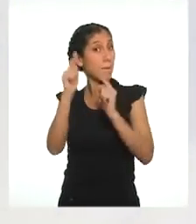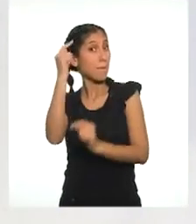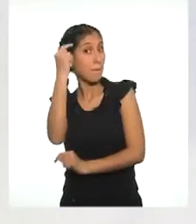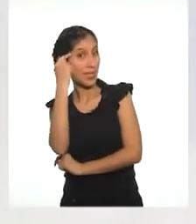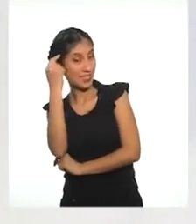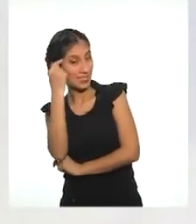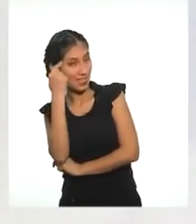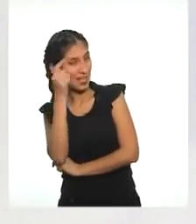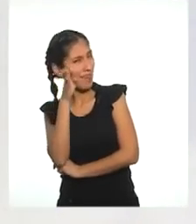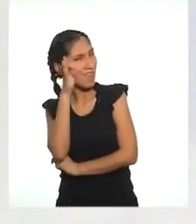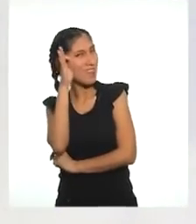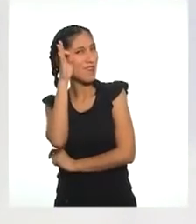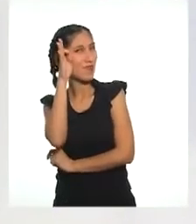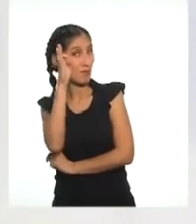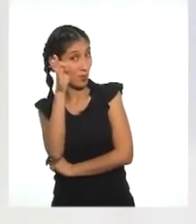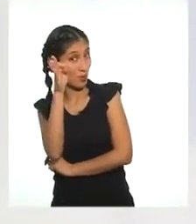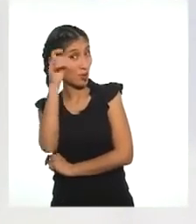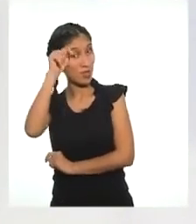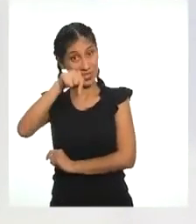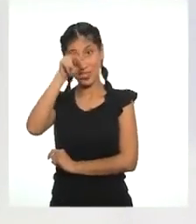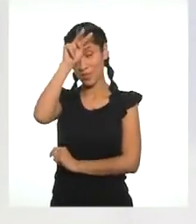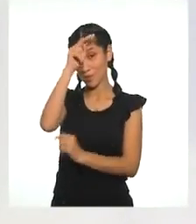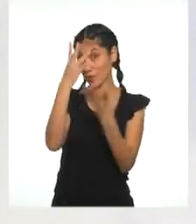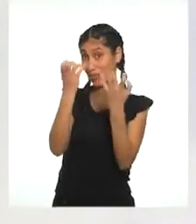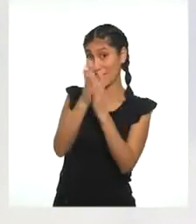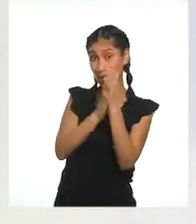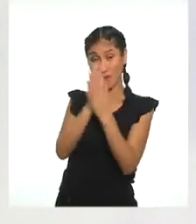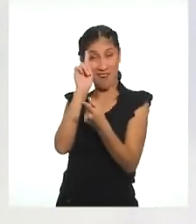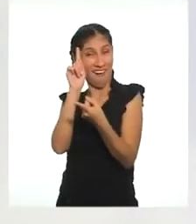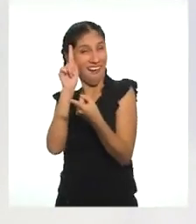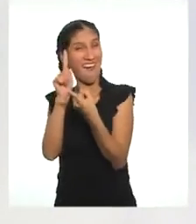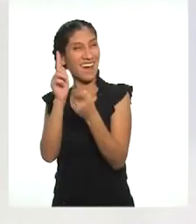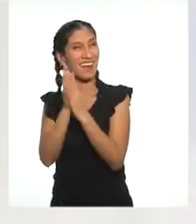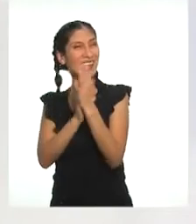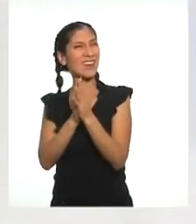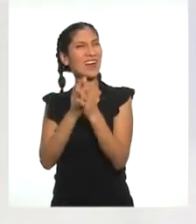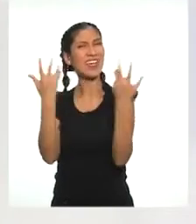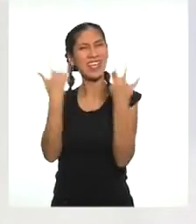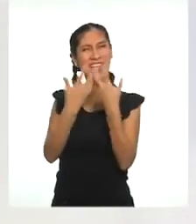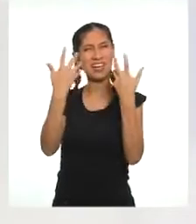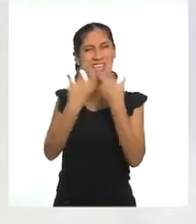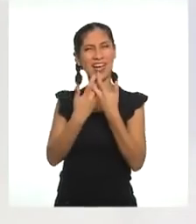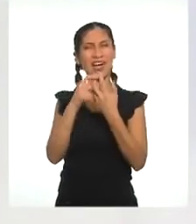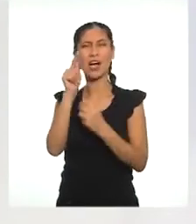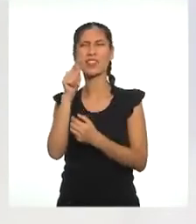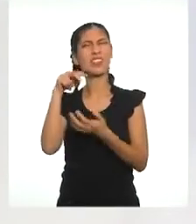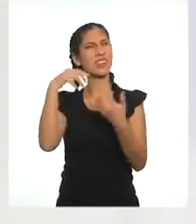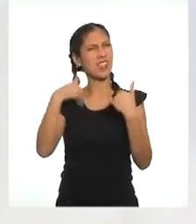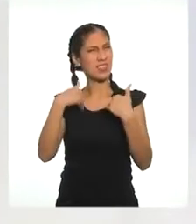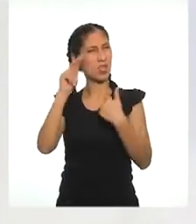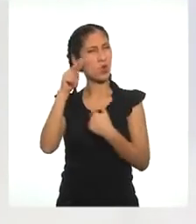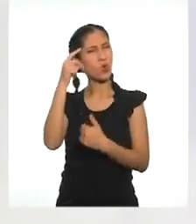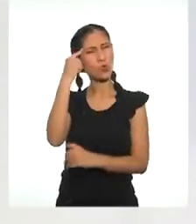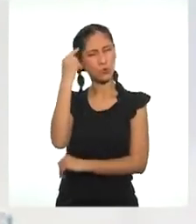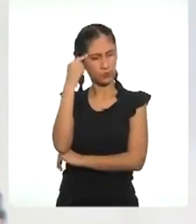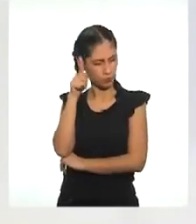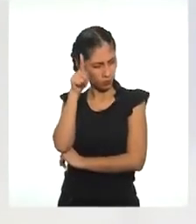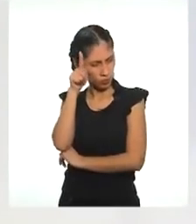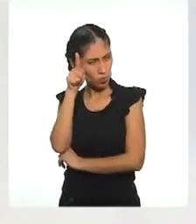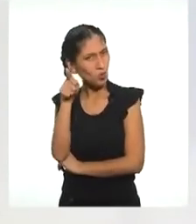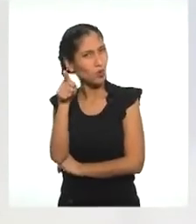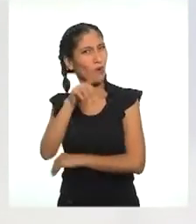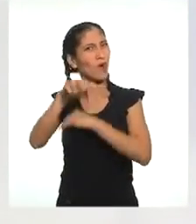Pensar en el futuro, en el país que anhelamos tener, implica tener un norte, una dirección hacia la que